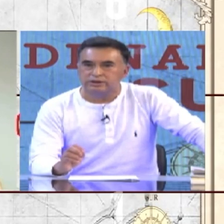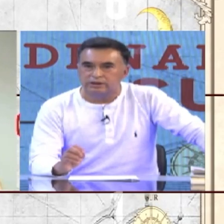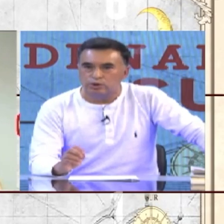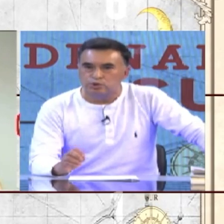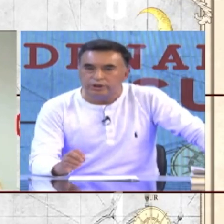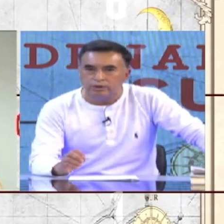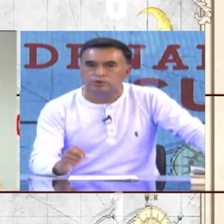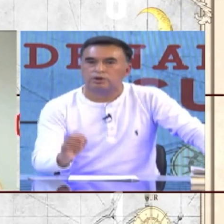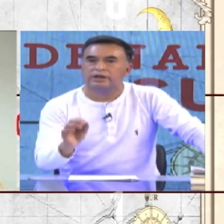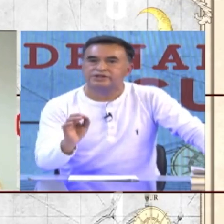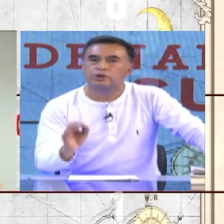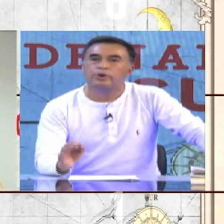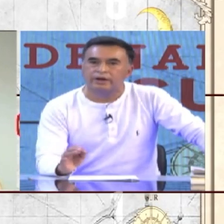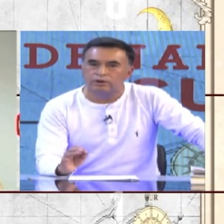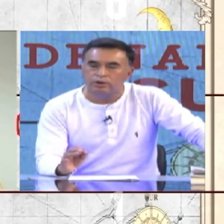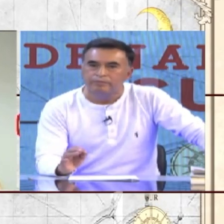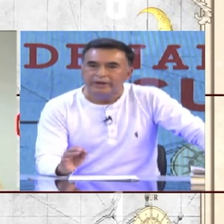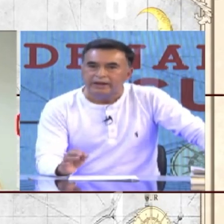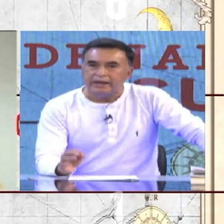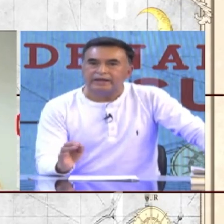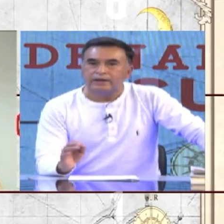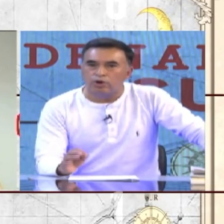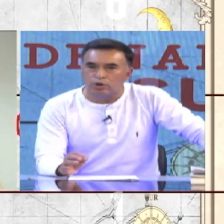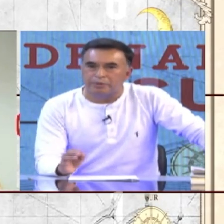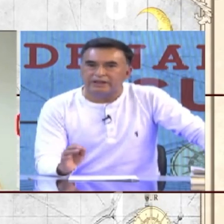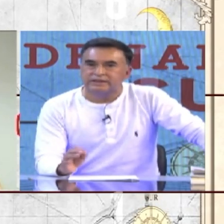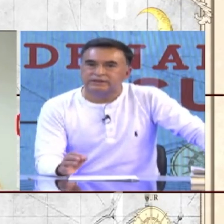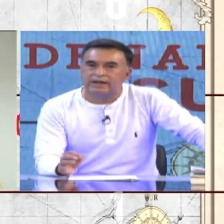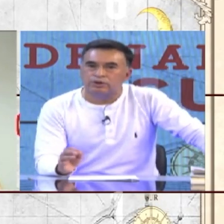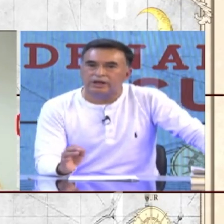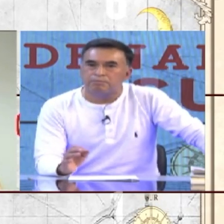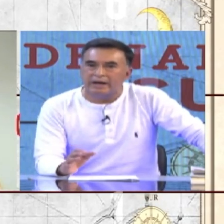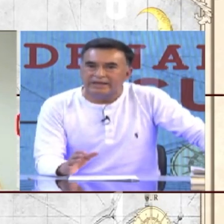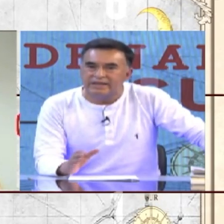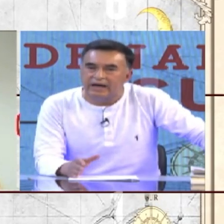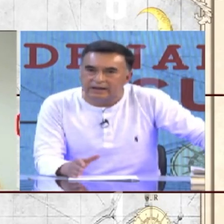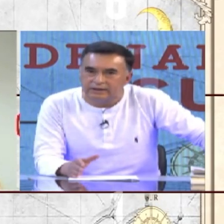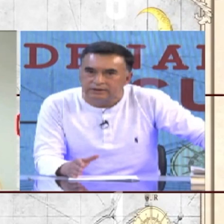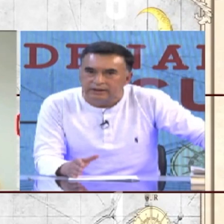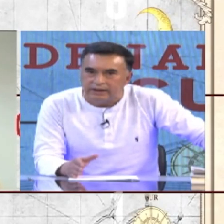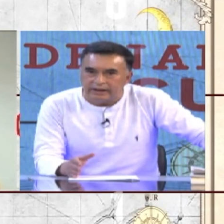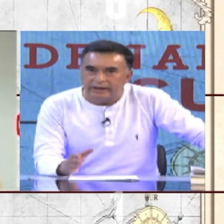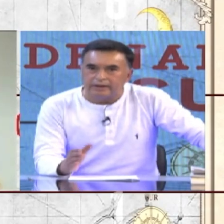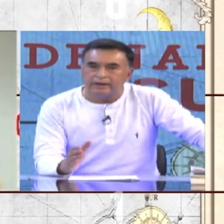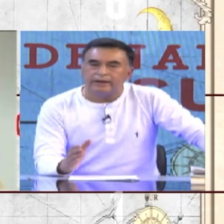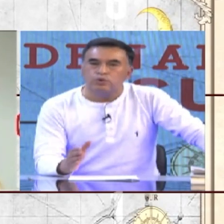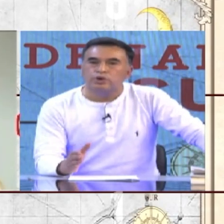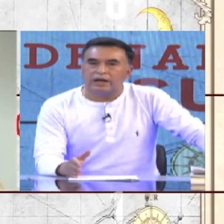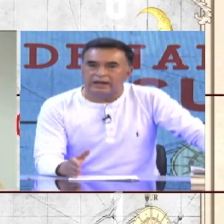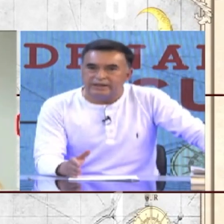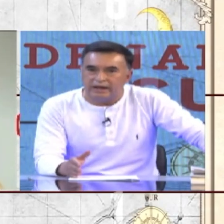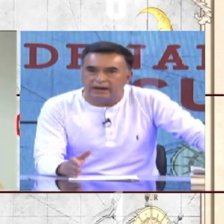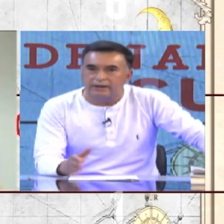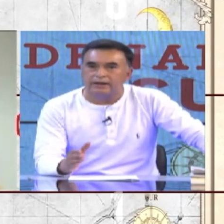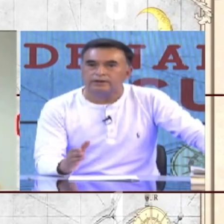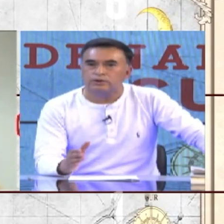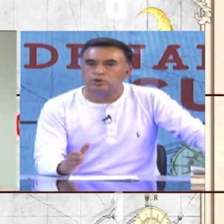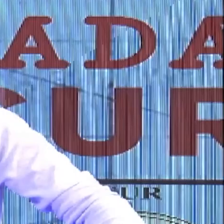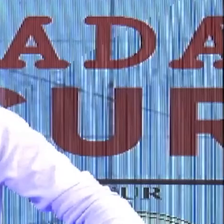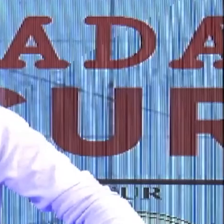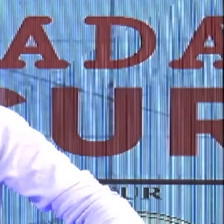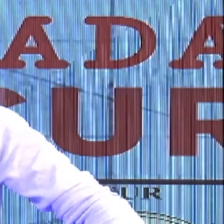los Estados Unidos. Les recuerdo, en el golpe de Estado del Maidán en Ucrania,